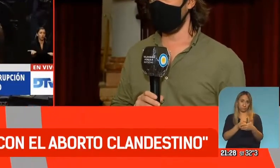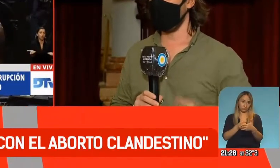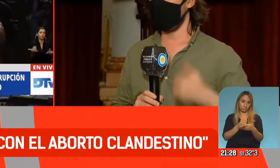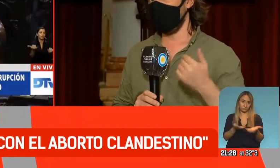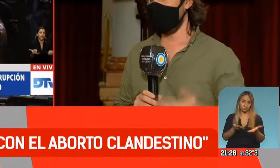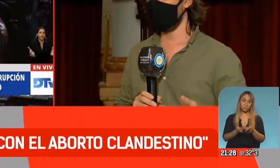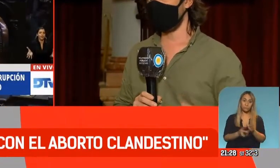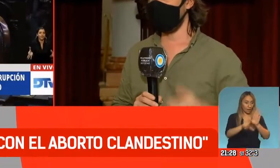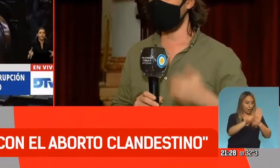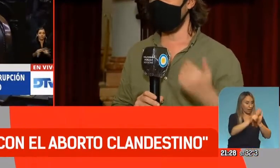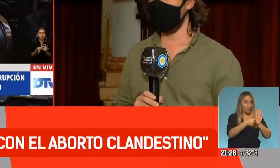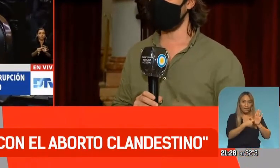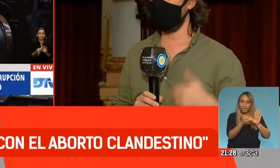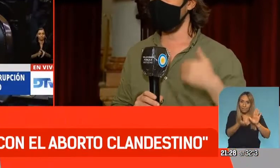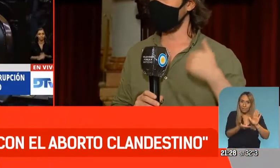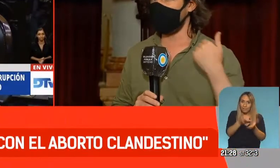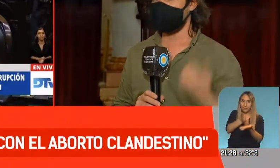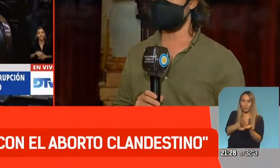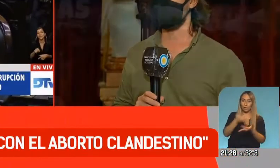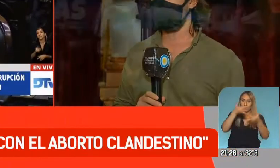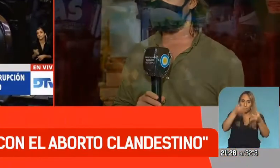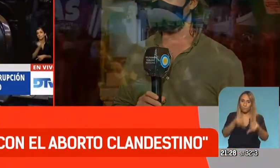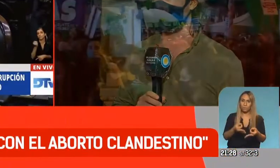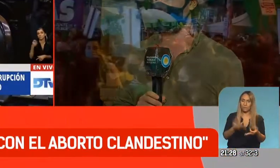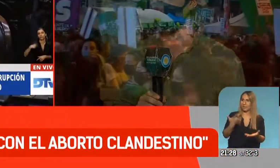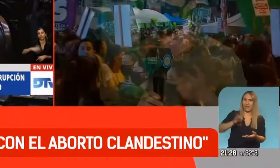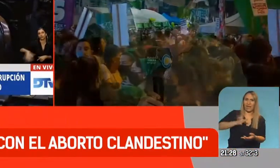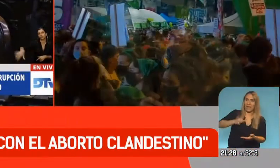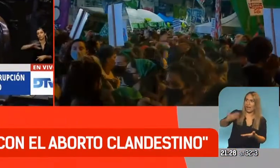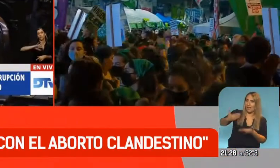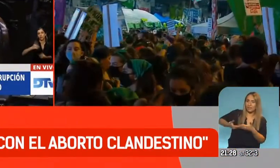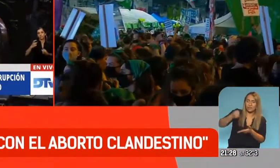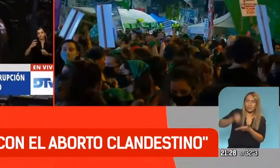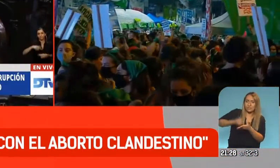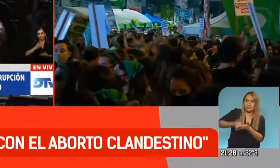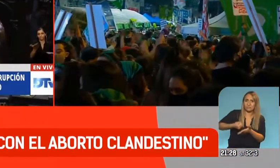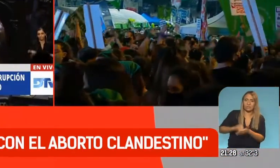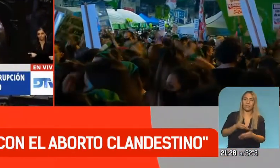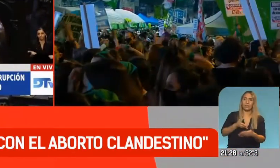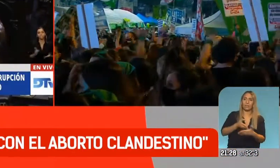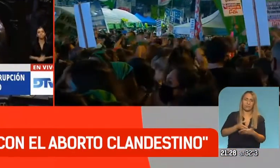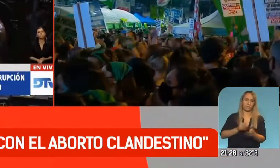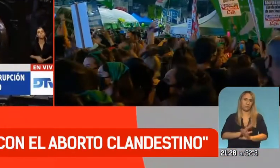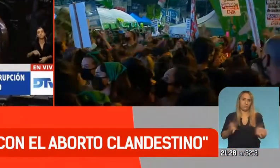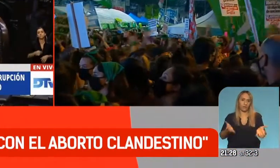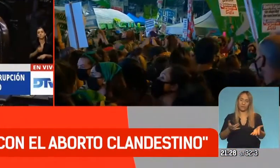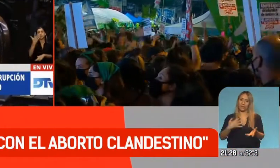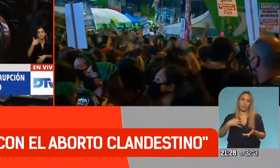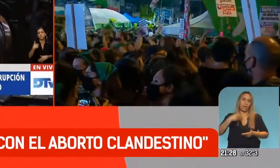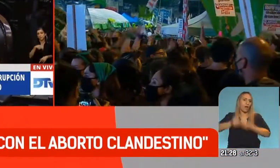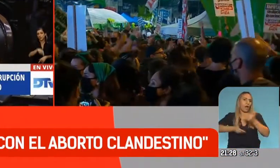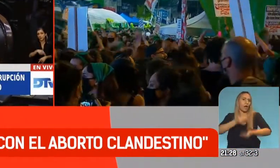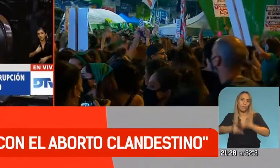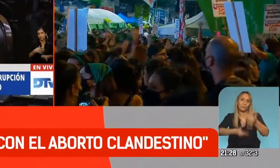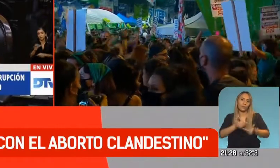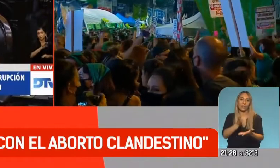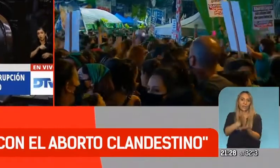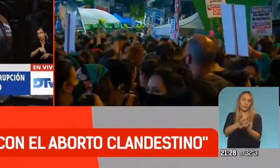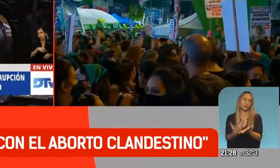cuando tenemos este movimiento de lucha de hace tantas décadas estamos en el momento de avanzar en conquistar y ampliar estos derechos se me parece